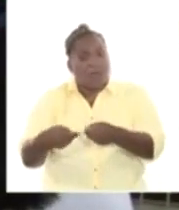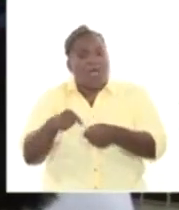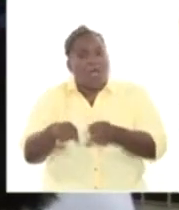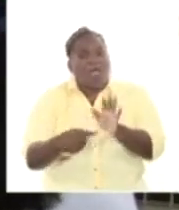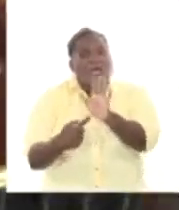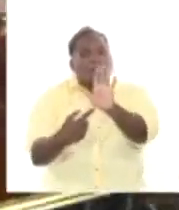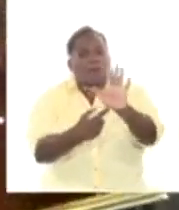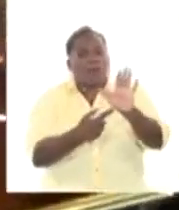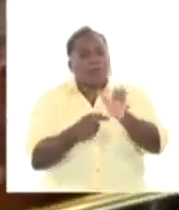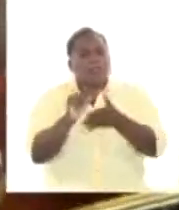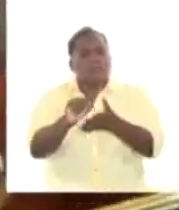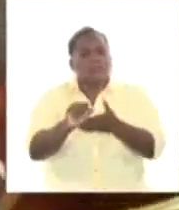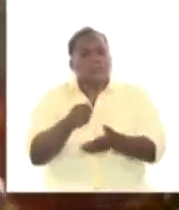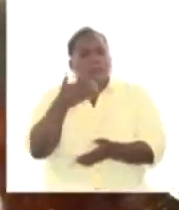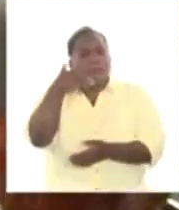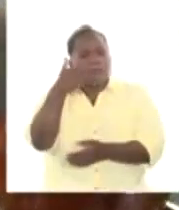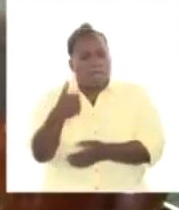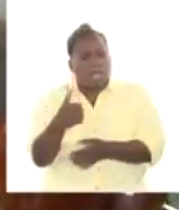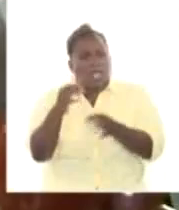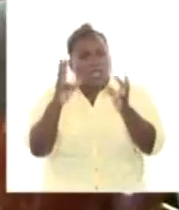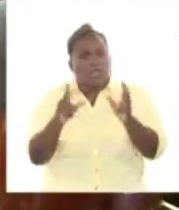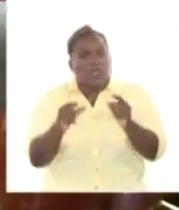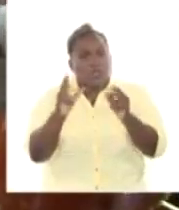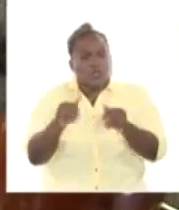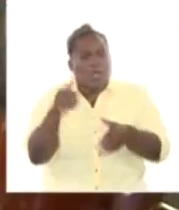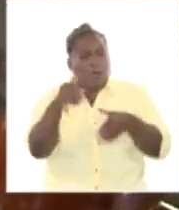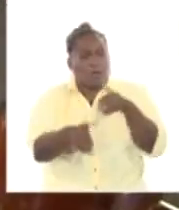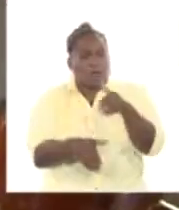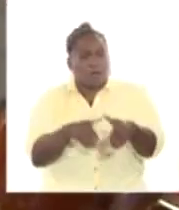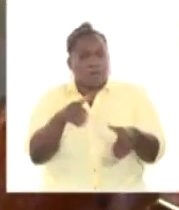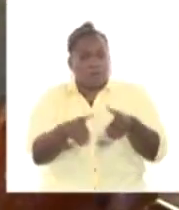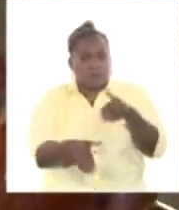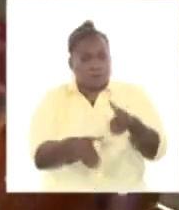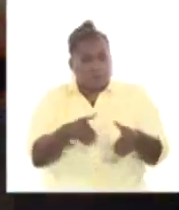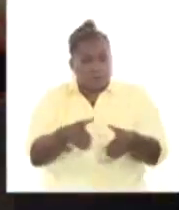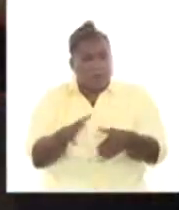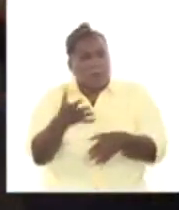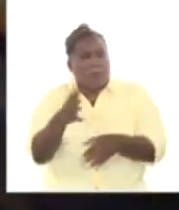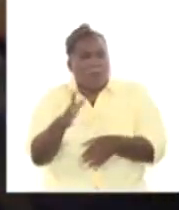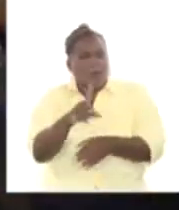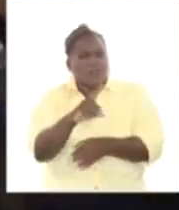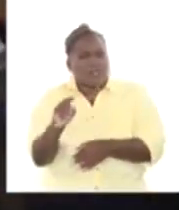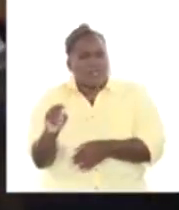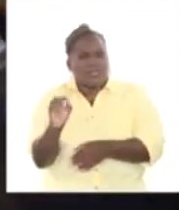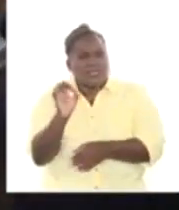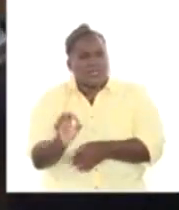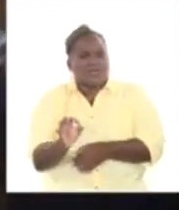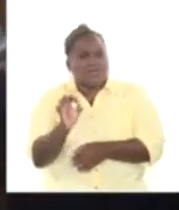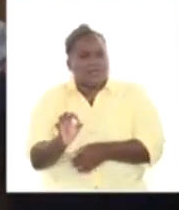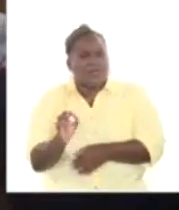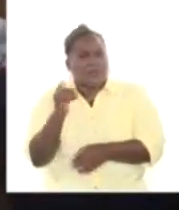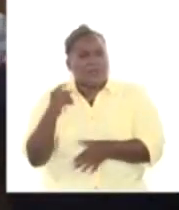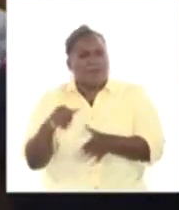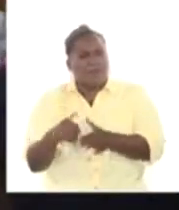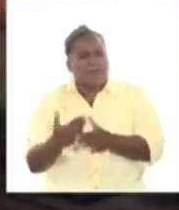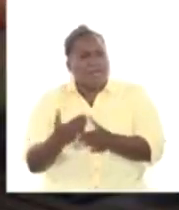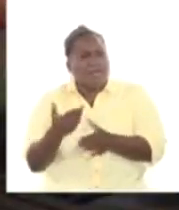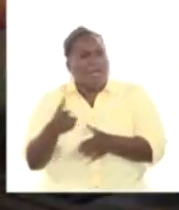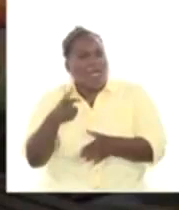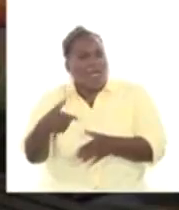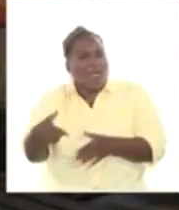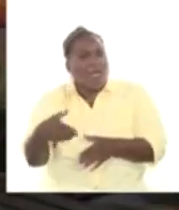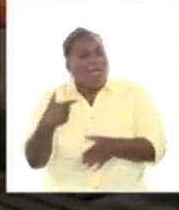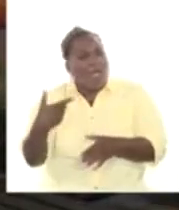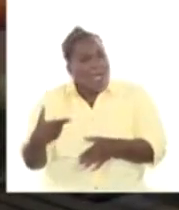y servicios, aunque en total los participantes rondan el centenar. Las primeras jornadas siempre son las más dinámicas, donde se descubren las